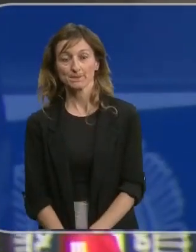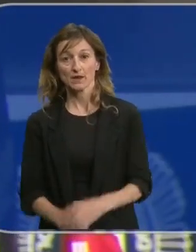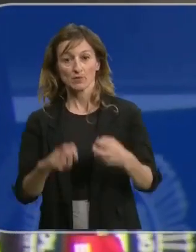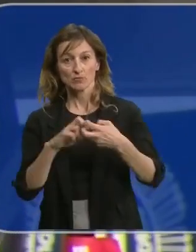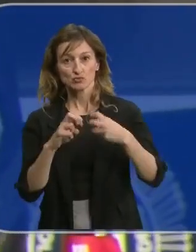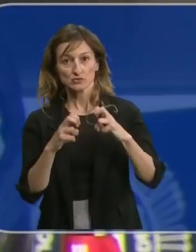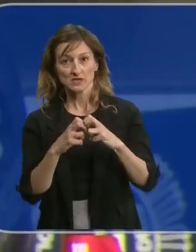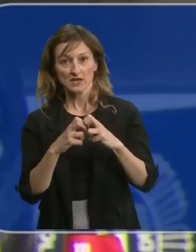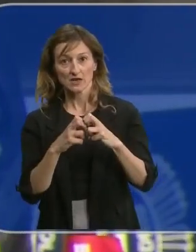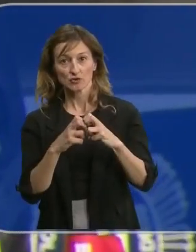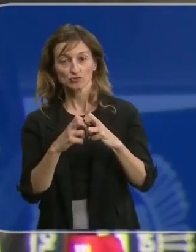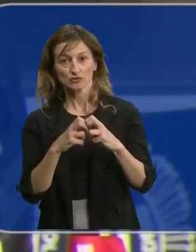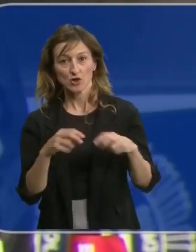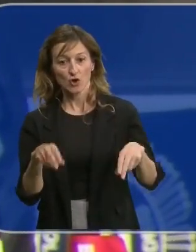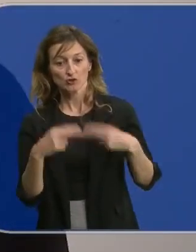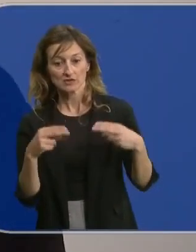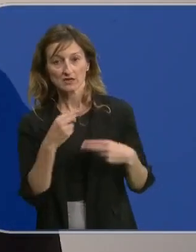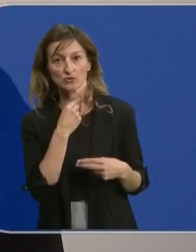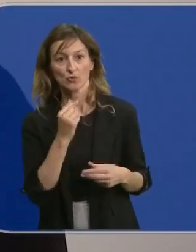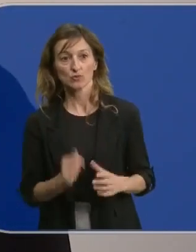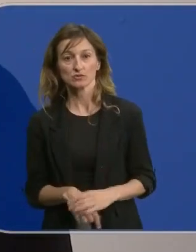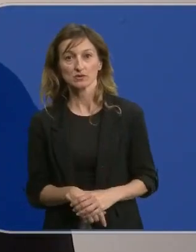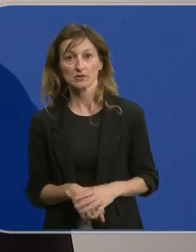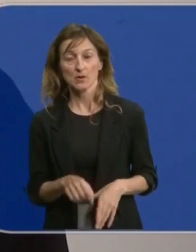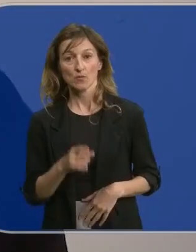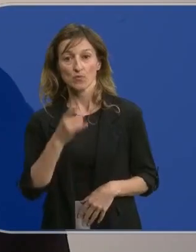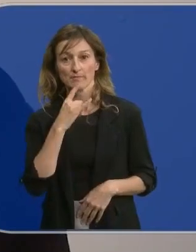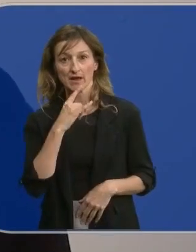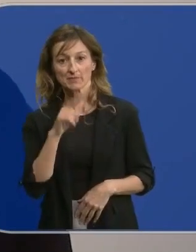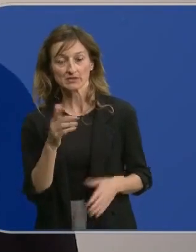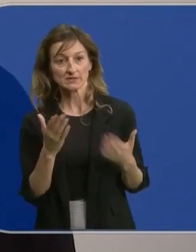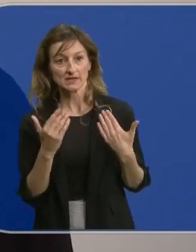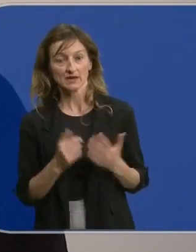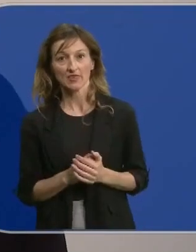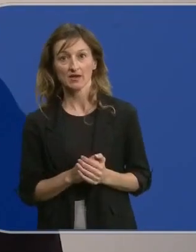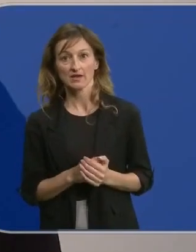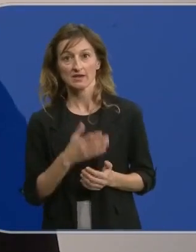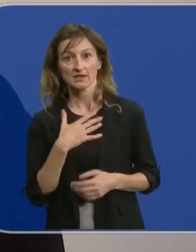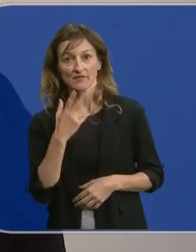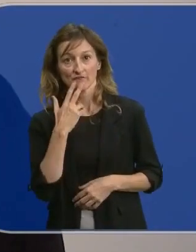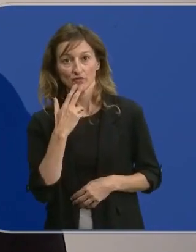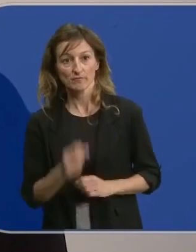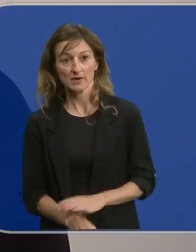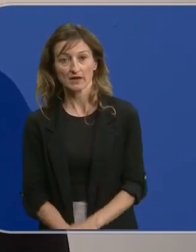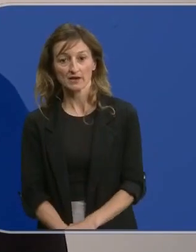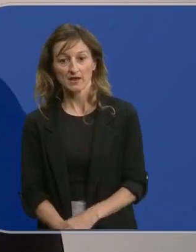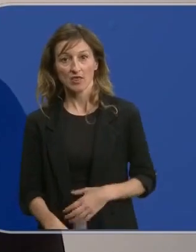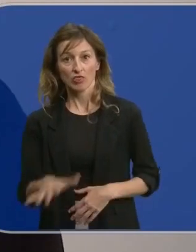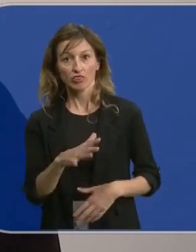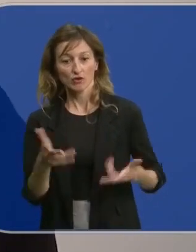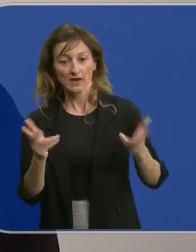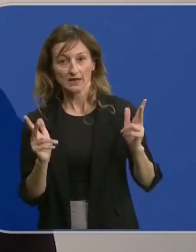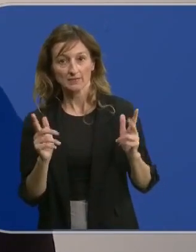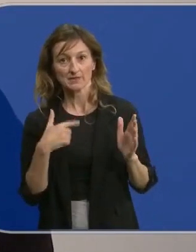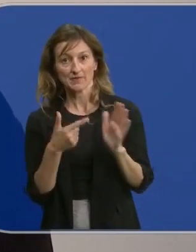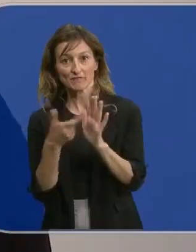Bruselas sigue sin convencer a los hosteleros a mí me parece muy mal porque la gente que viene a las Terrazas claro quiere fumar porque es un espacio libre